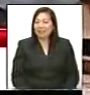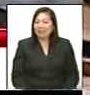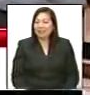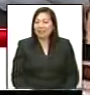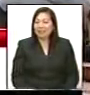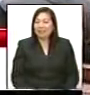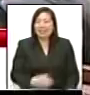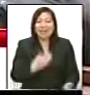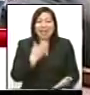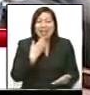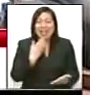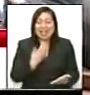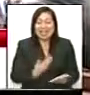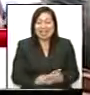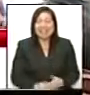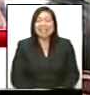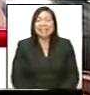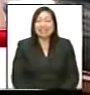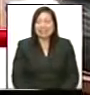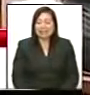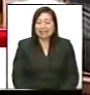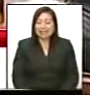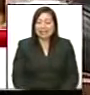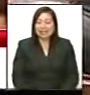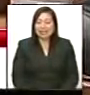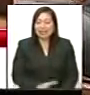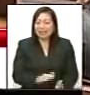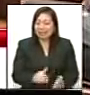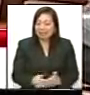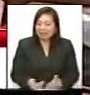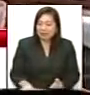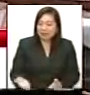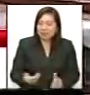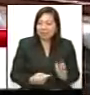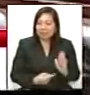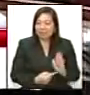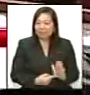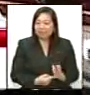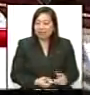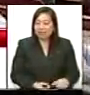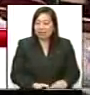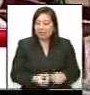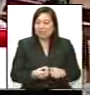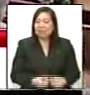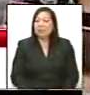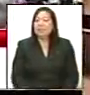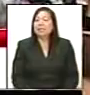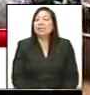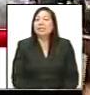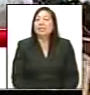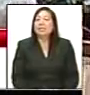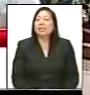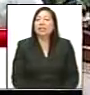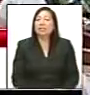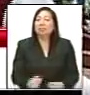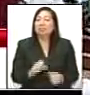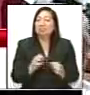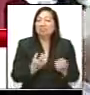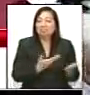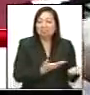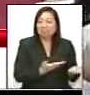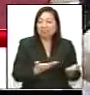Muy agradecido a todos ustedes por su presencia y especialmente a nuestra anfitriona del día de